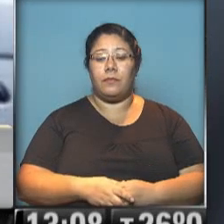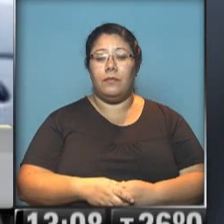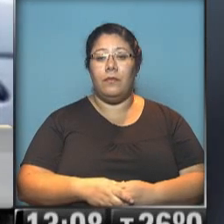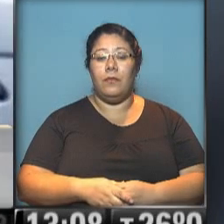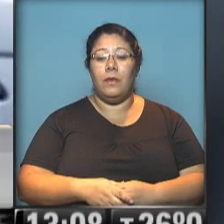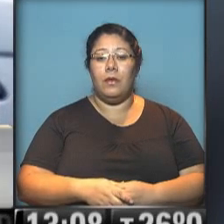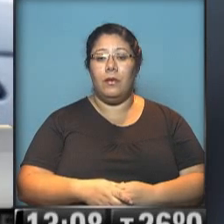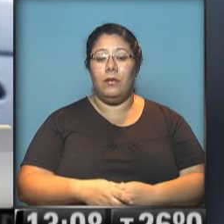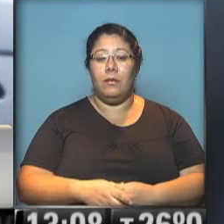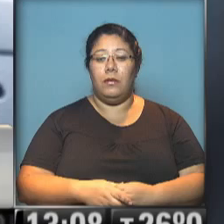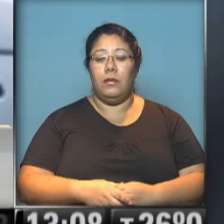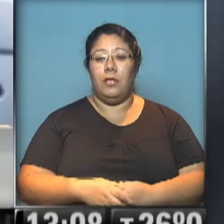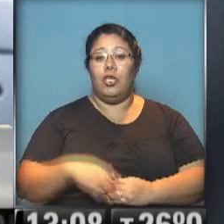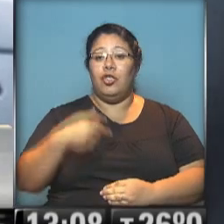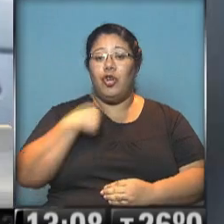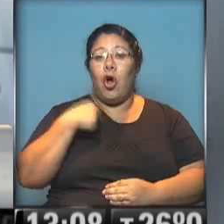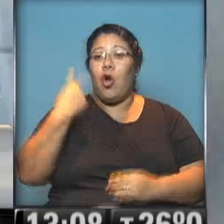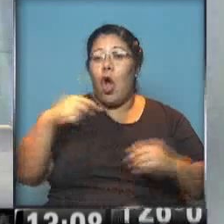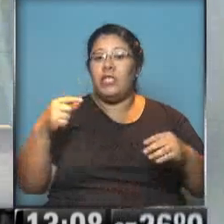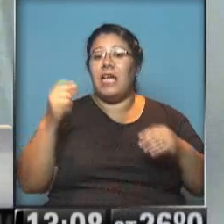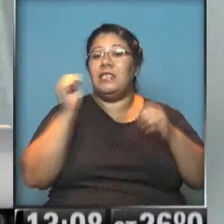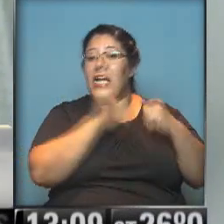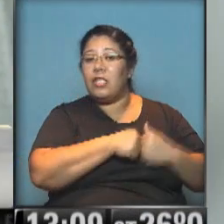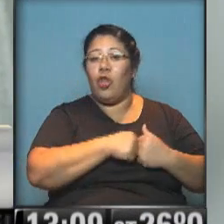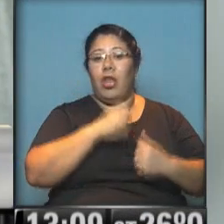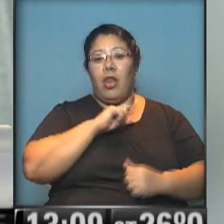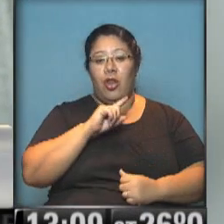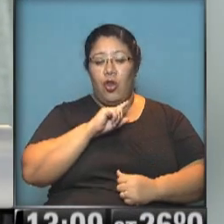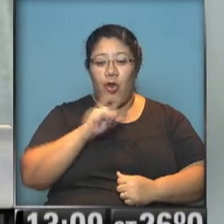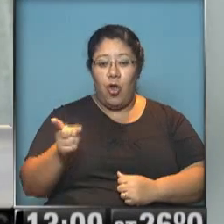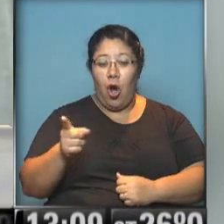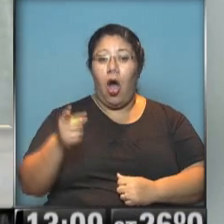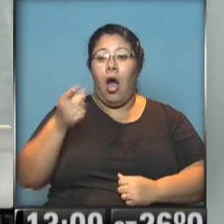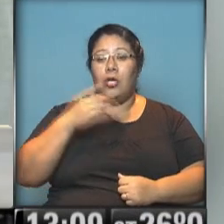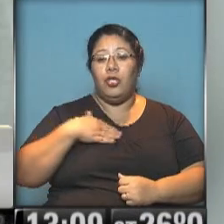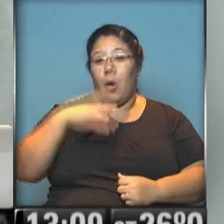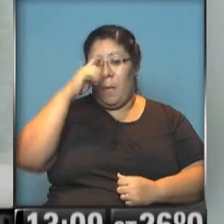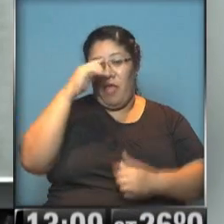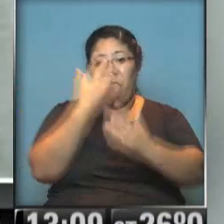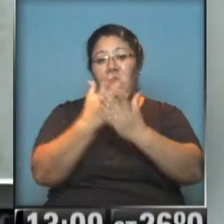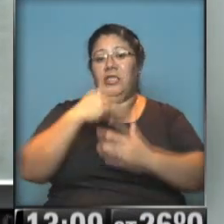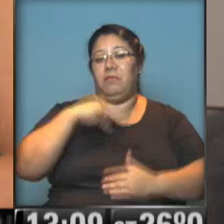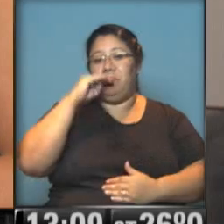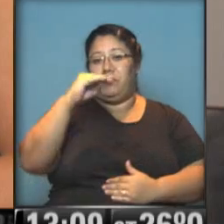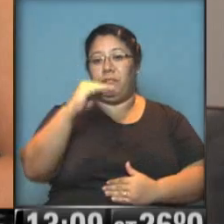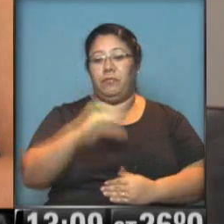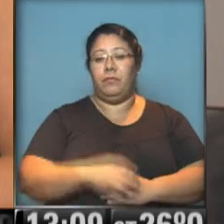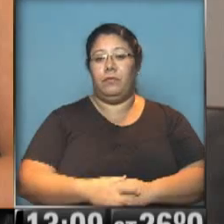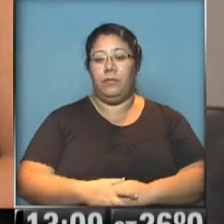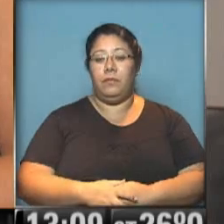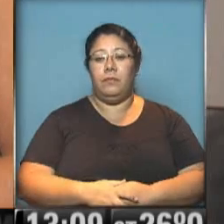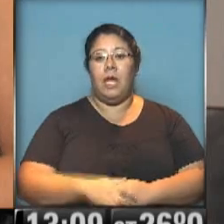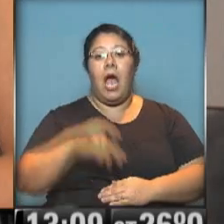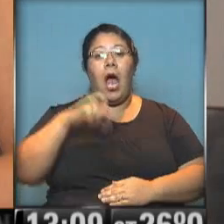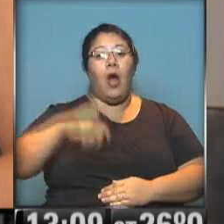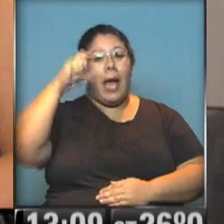acá yo no no no me guardo nada si tengo que decir lo digo si no tengo que decirlo no lo digo pero ya digo todo lo que piensa estamos